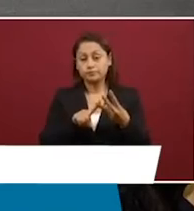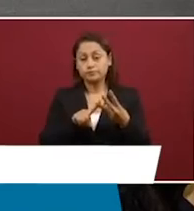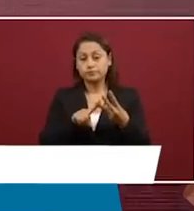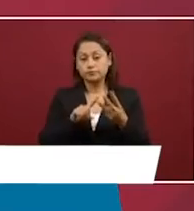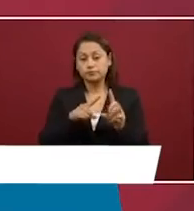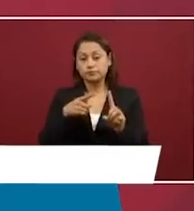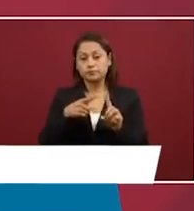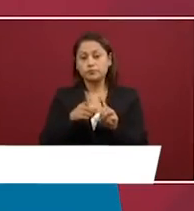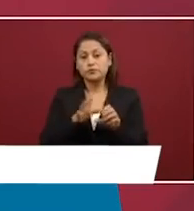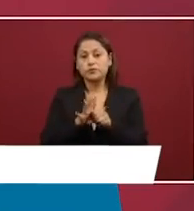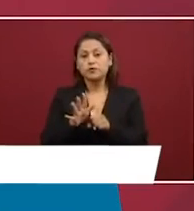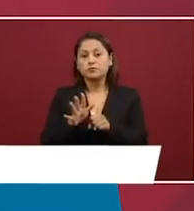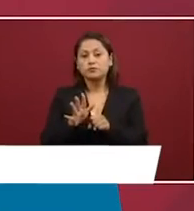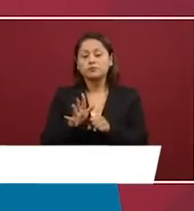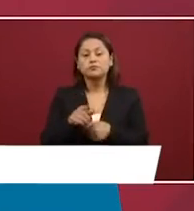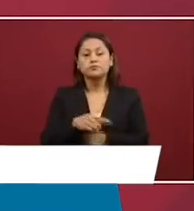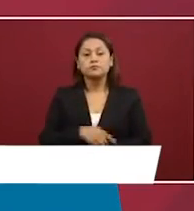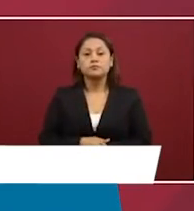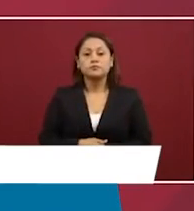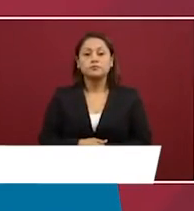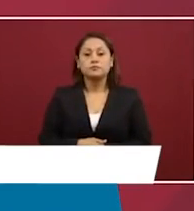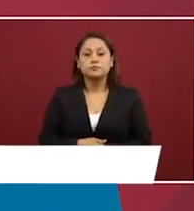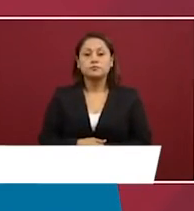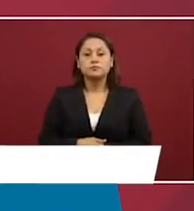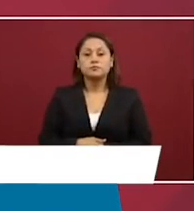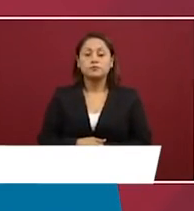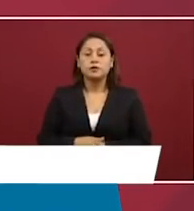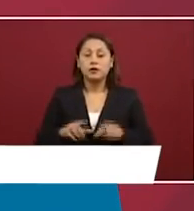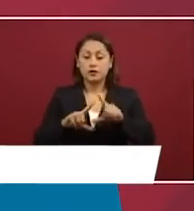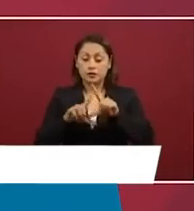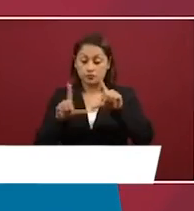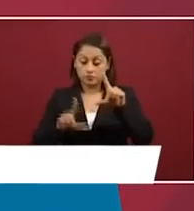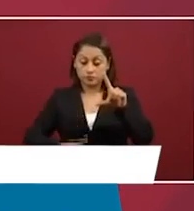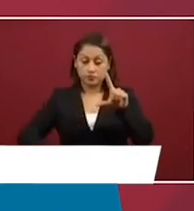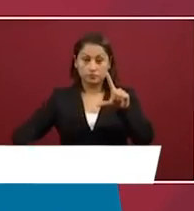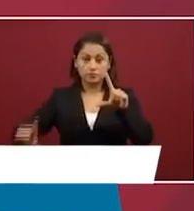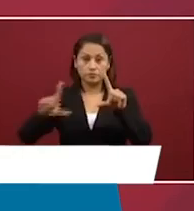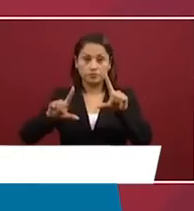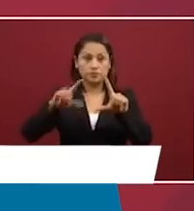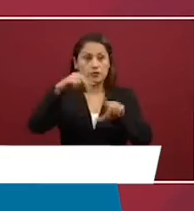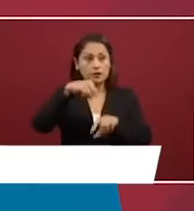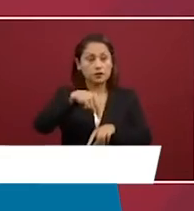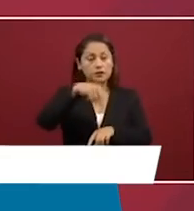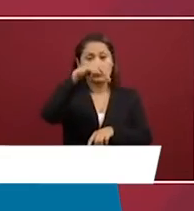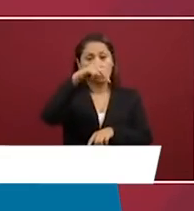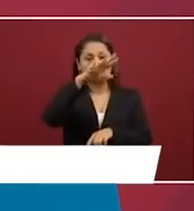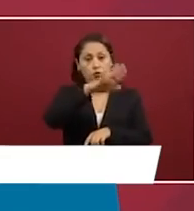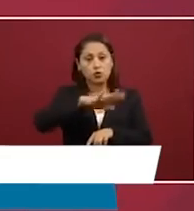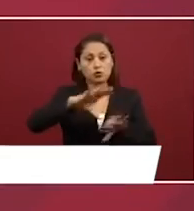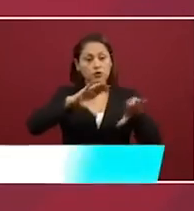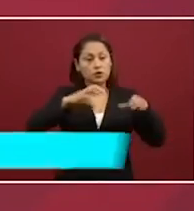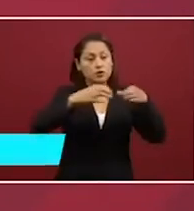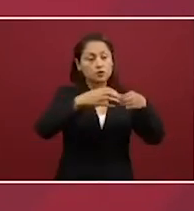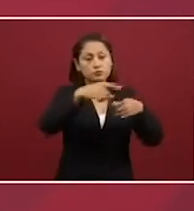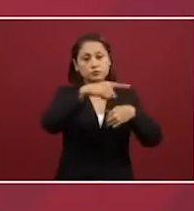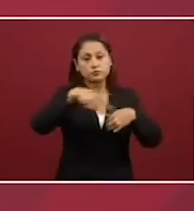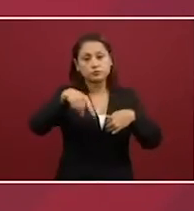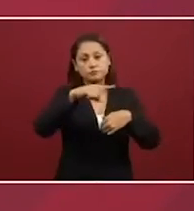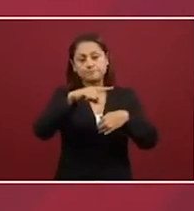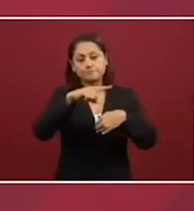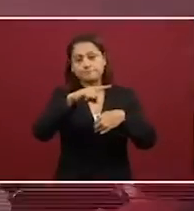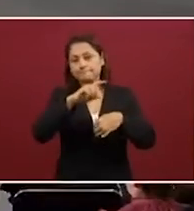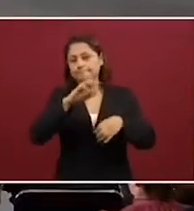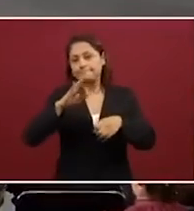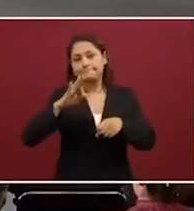dijo que la mejor política exterior es la interior e incluso reveló que en esta etapa inicial es probable que